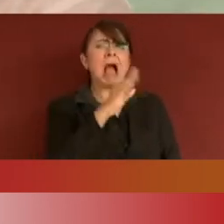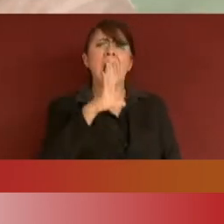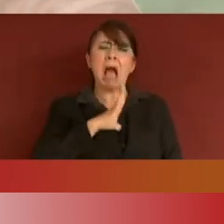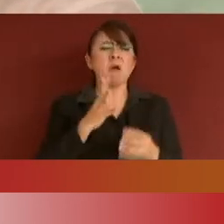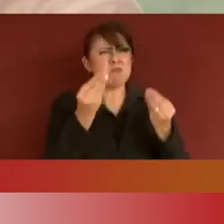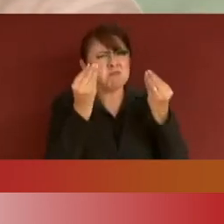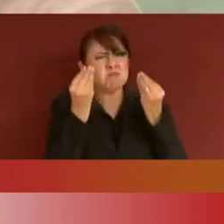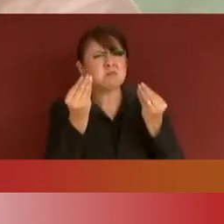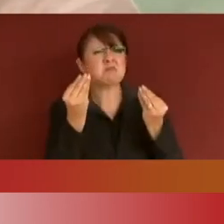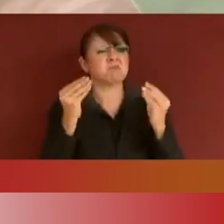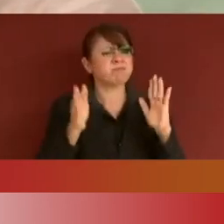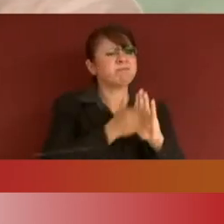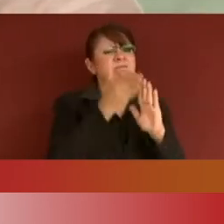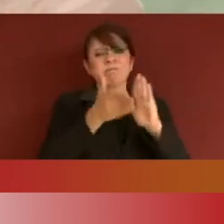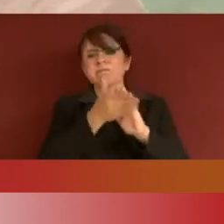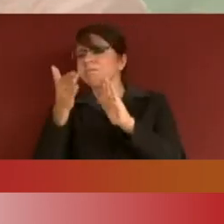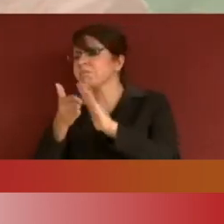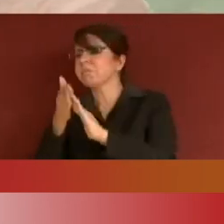proceso,